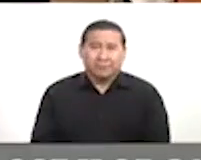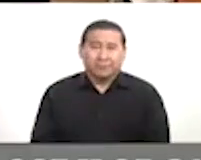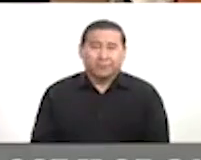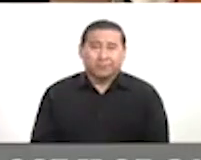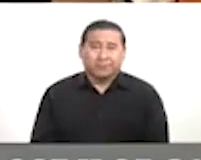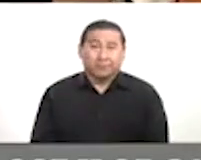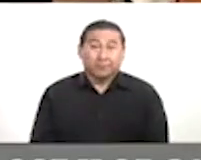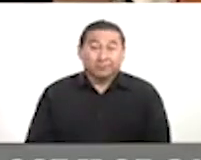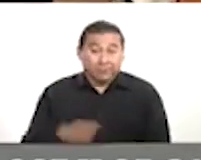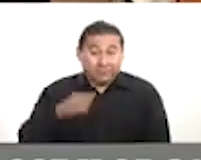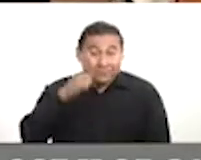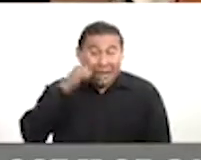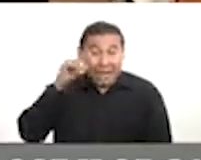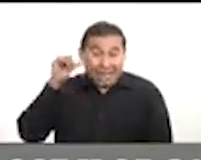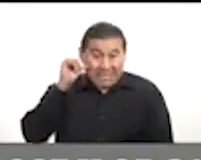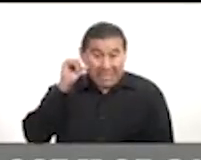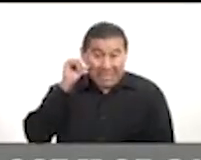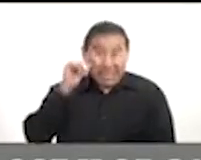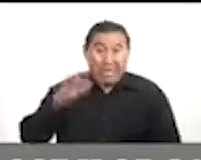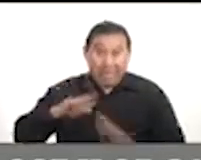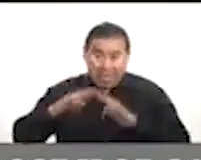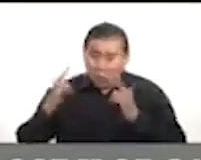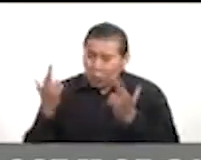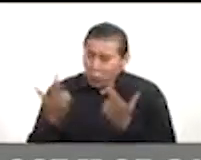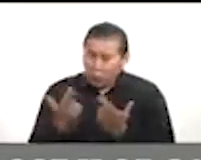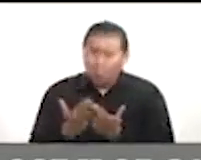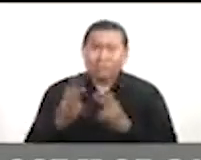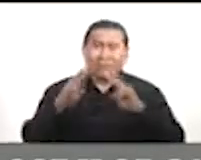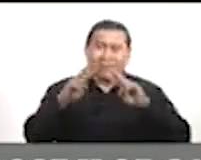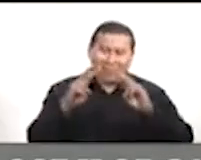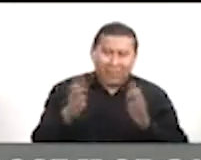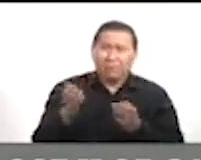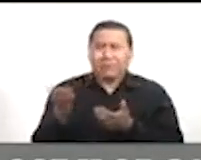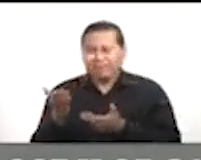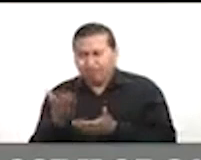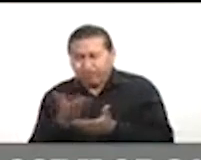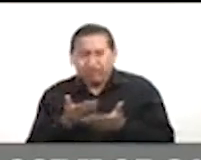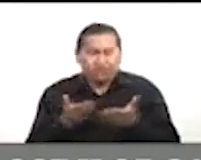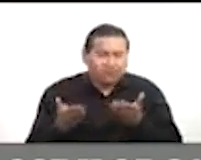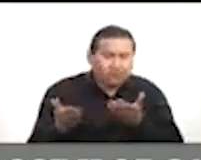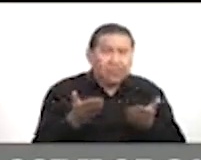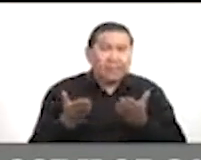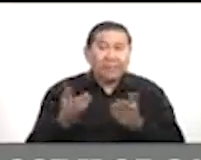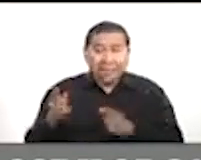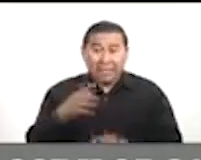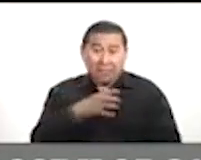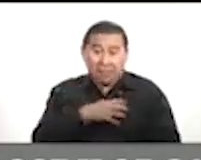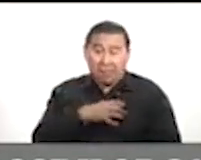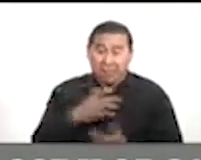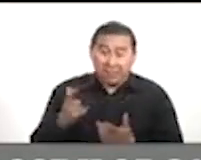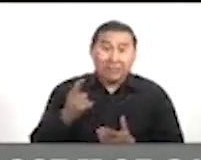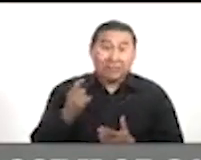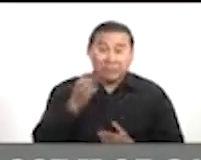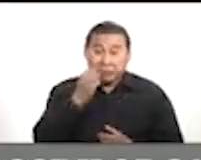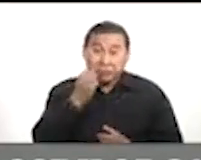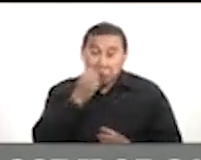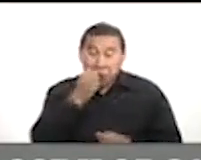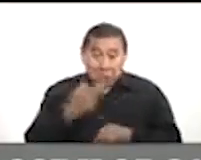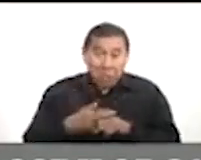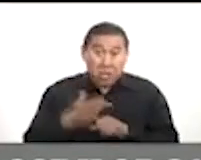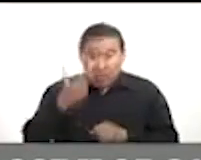Tuvimos ayer la reunión de seguridad y en ella nos comentaba el almirante Abarca de la Secretaría de